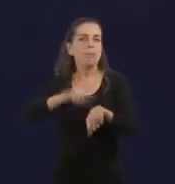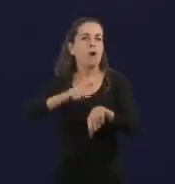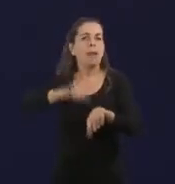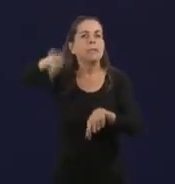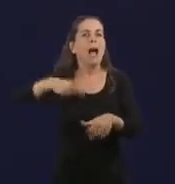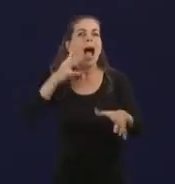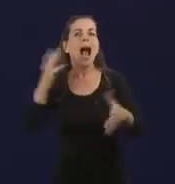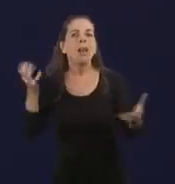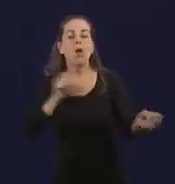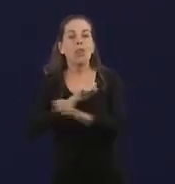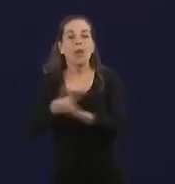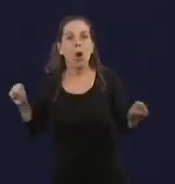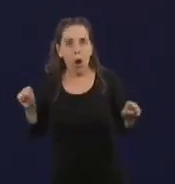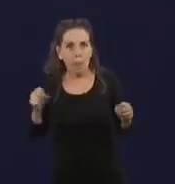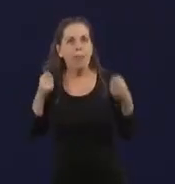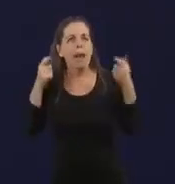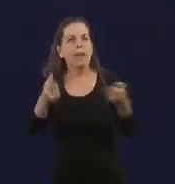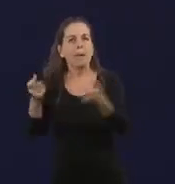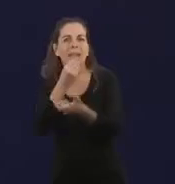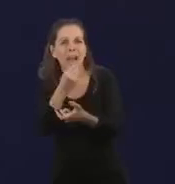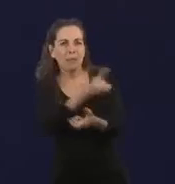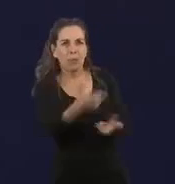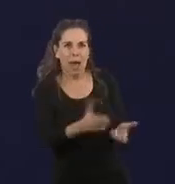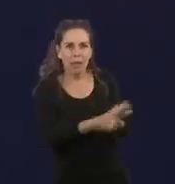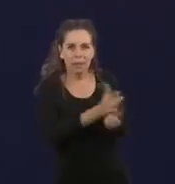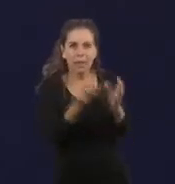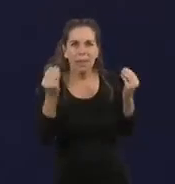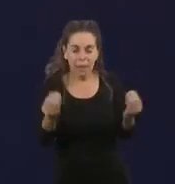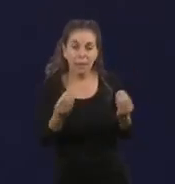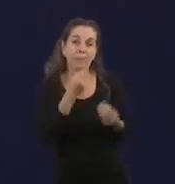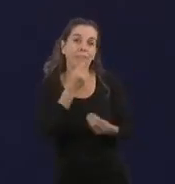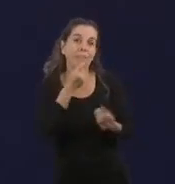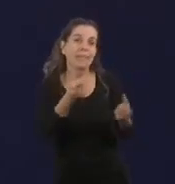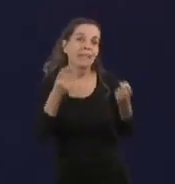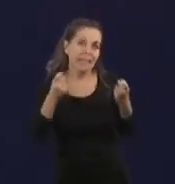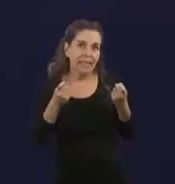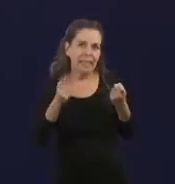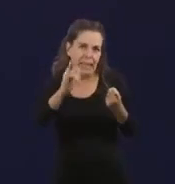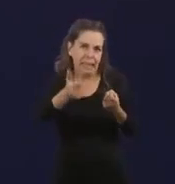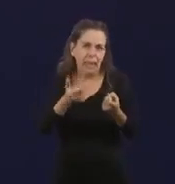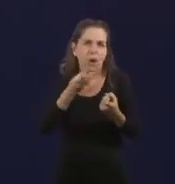esos alimentos. Por lo tanto, vos lo que necesitás, independientemente de los proveedores,